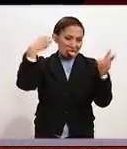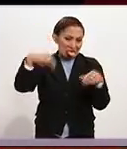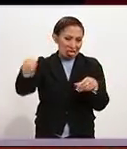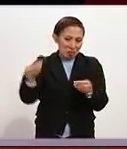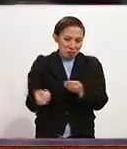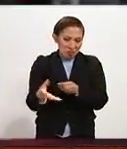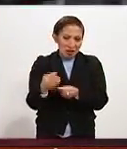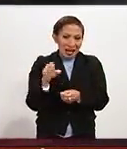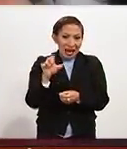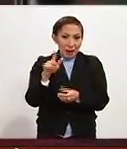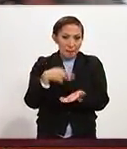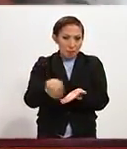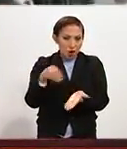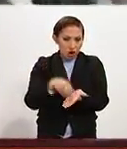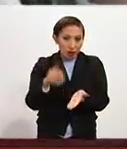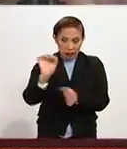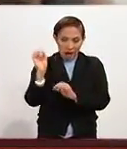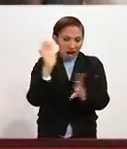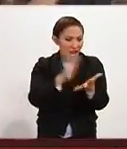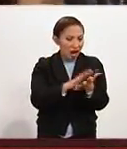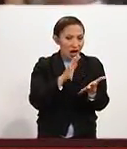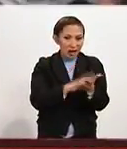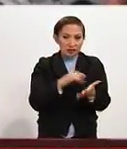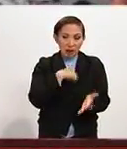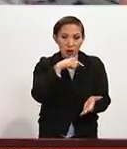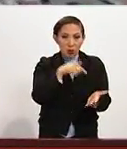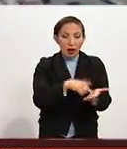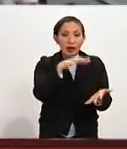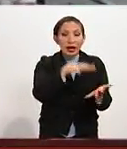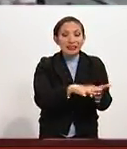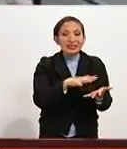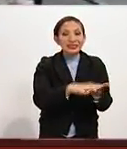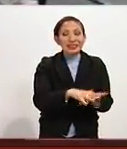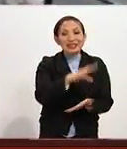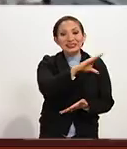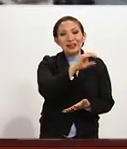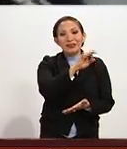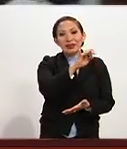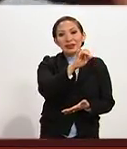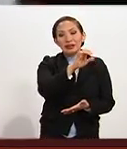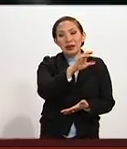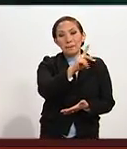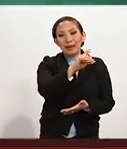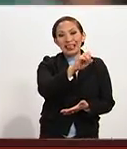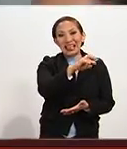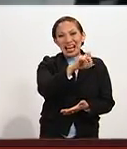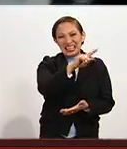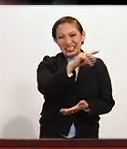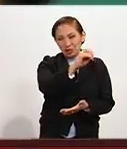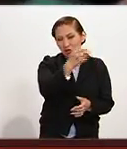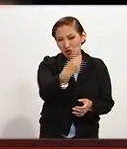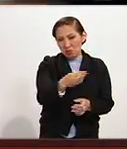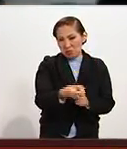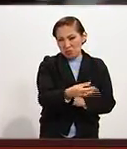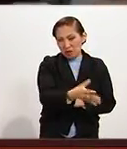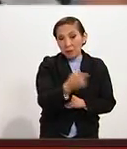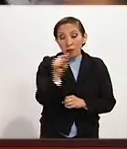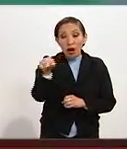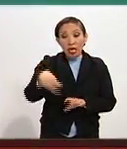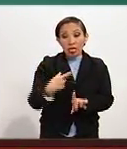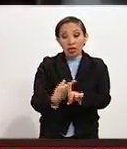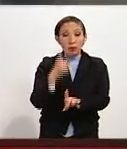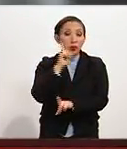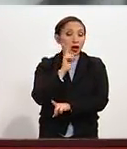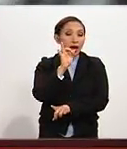de Veracruz, ya está en la cárcel. Fue internado en el Centro de Readaptación Social, conocido como El Penalito, por la presunta violación